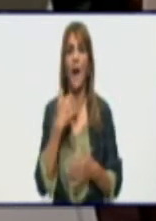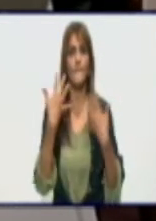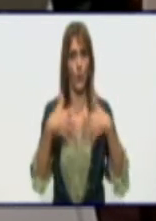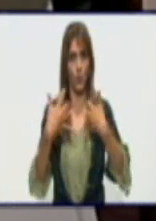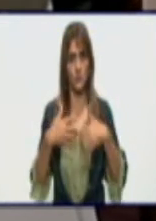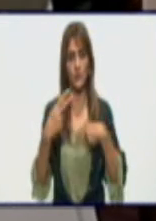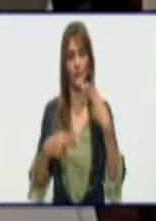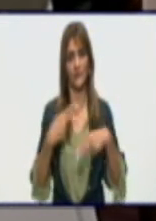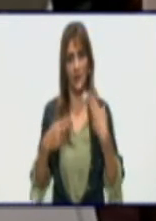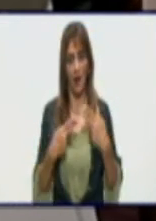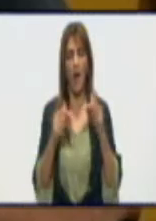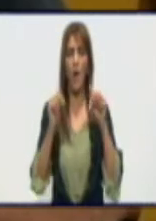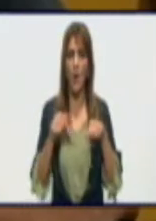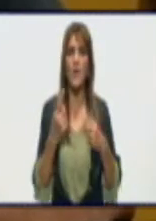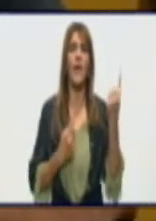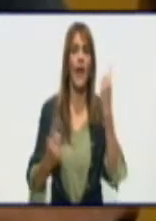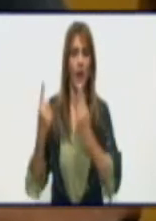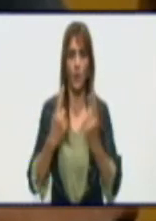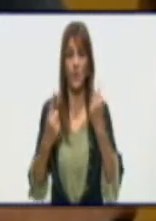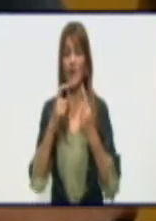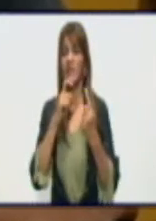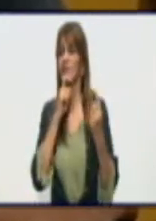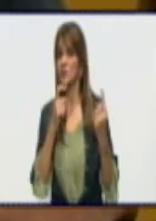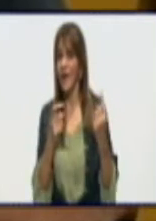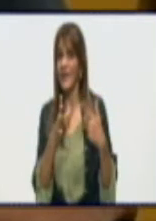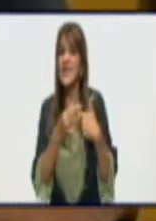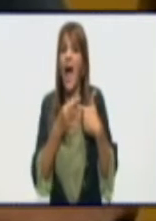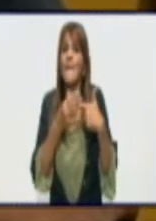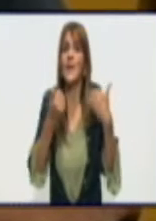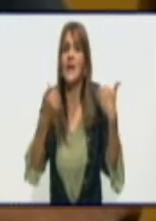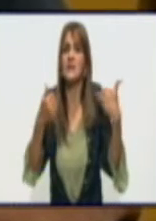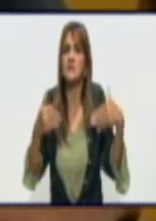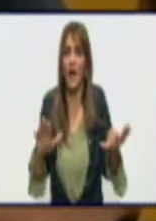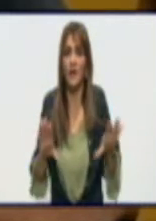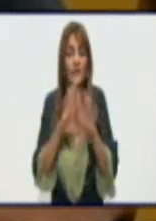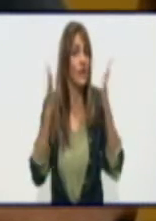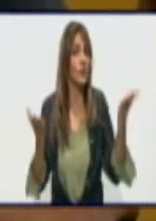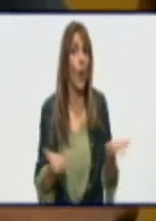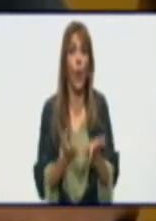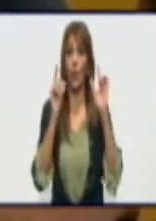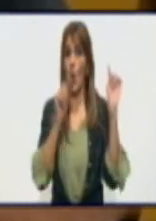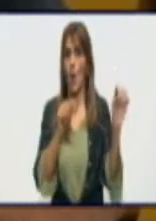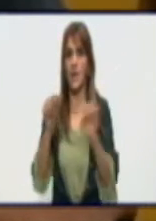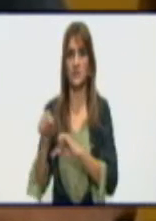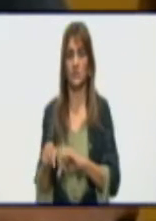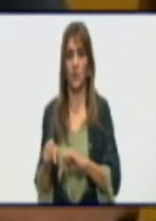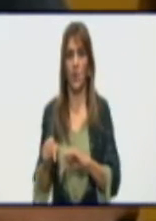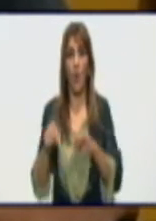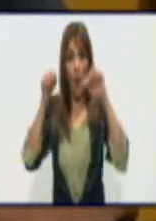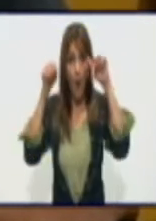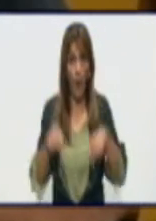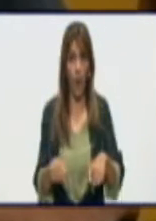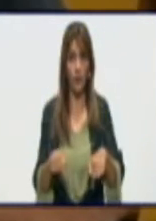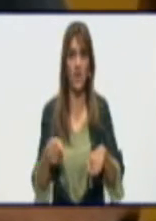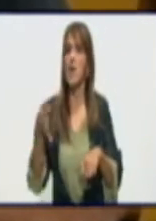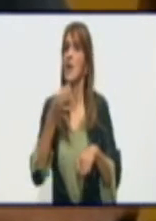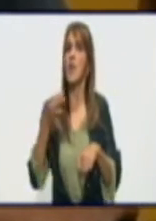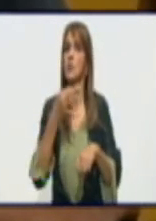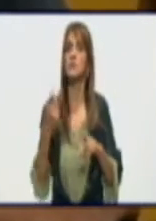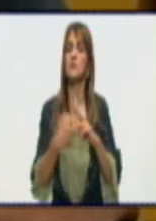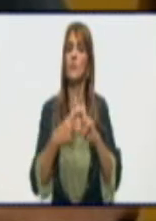hoy tenemos dificultades. A pesar de todo eso que usted dice, hoy no hay en el municipio ni en ninguna